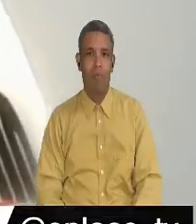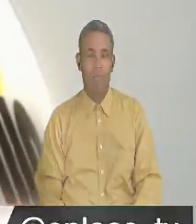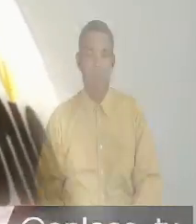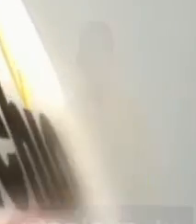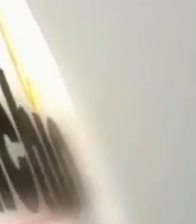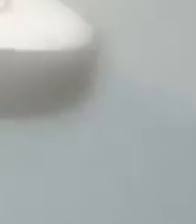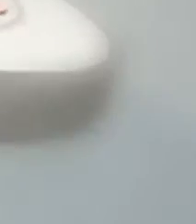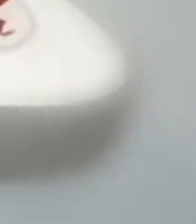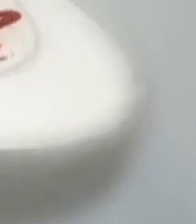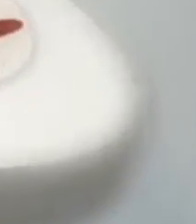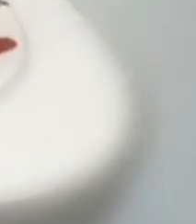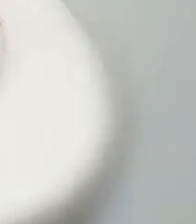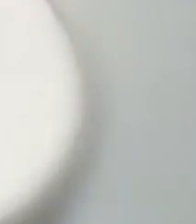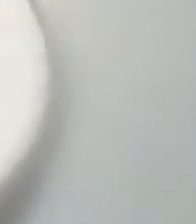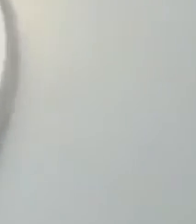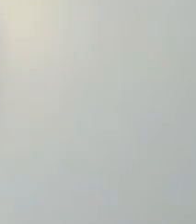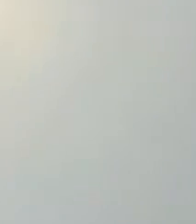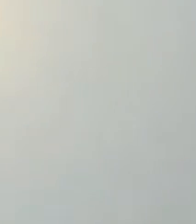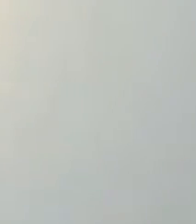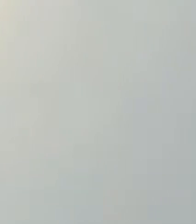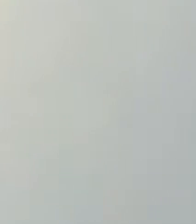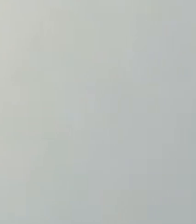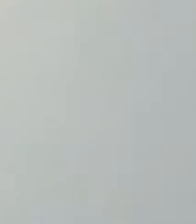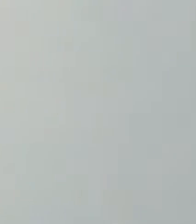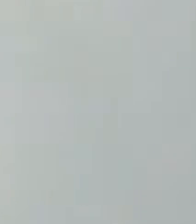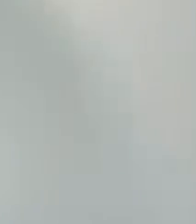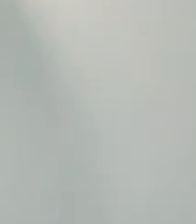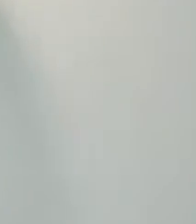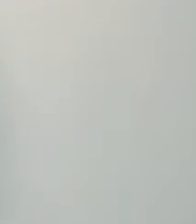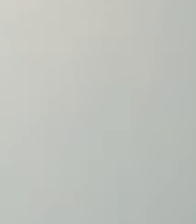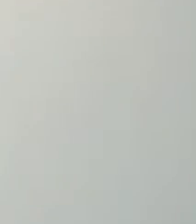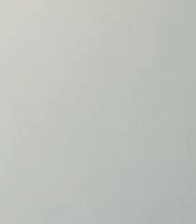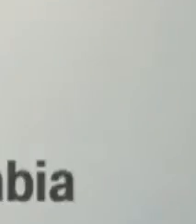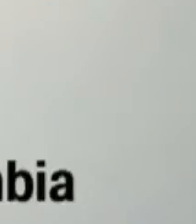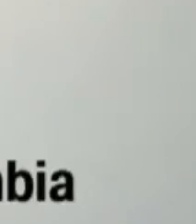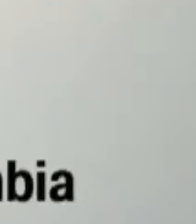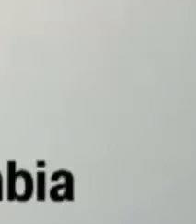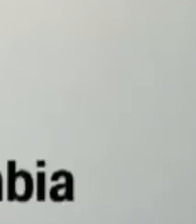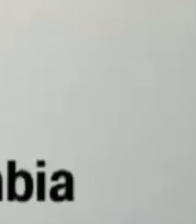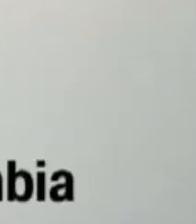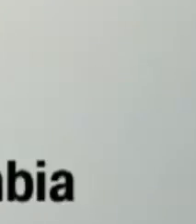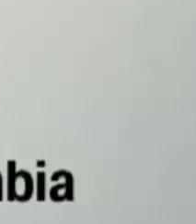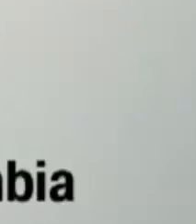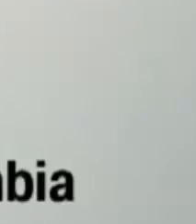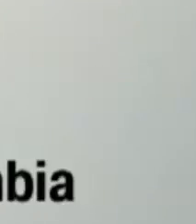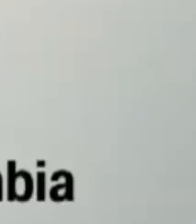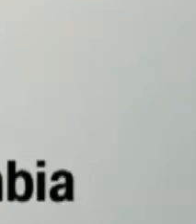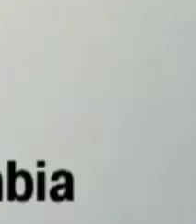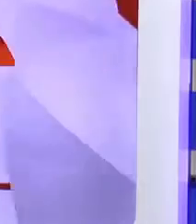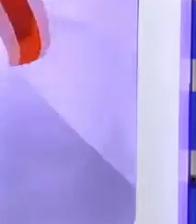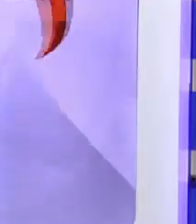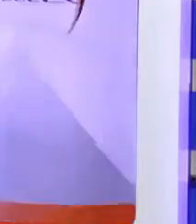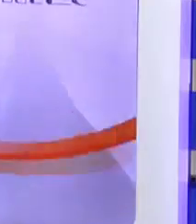con el patrocinio de Restaurante El Machín Gourmet, ahora en su nueva sede en el barrio Colombia.